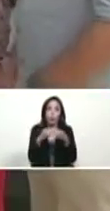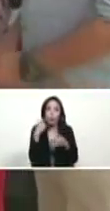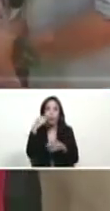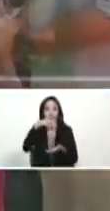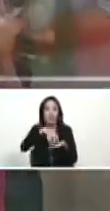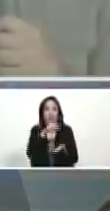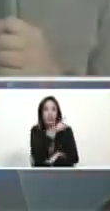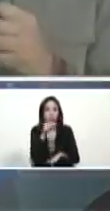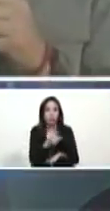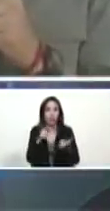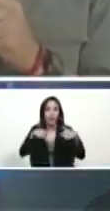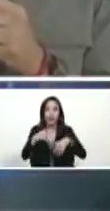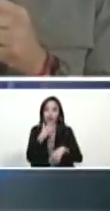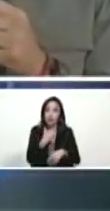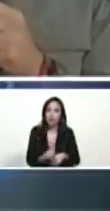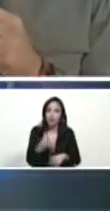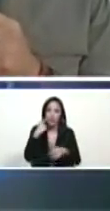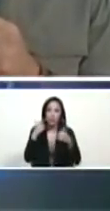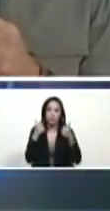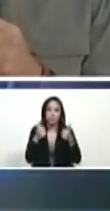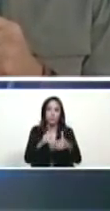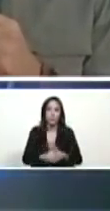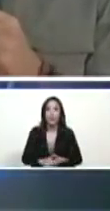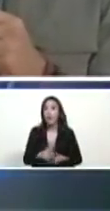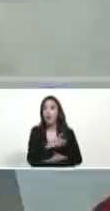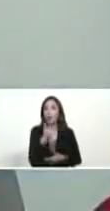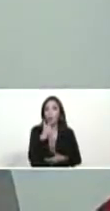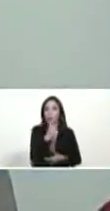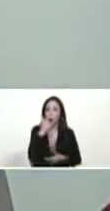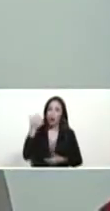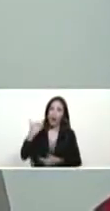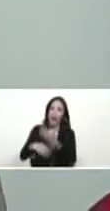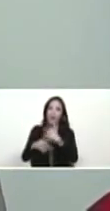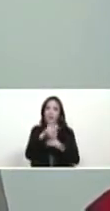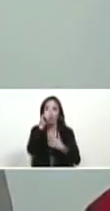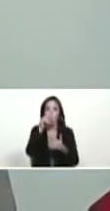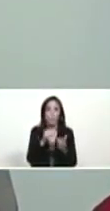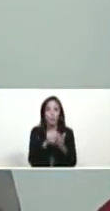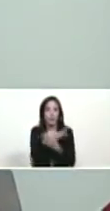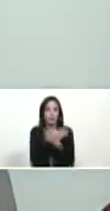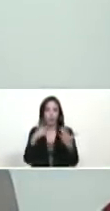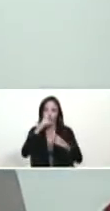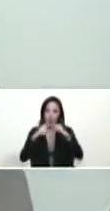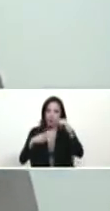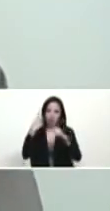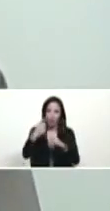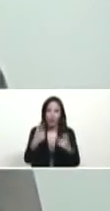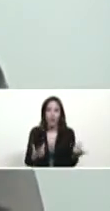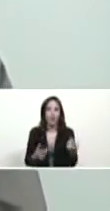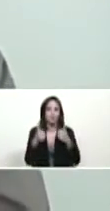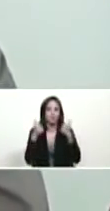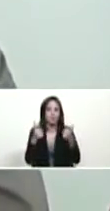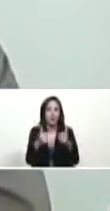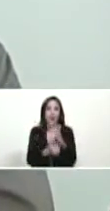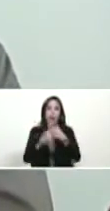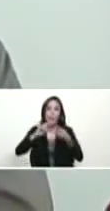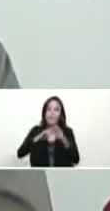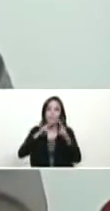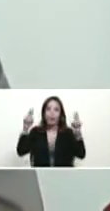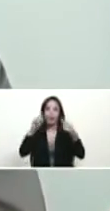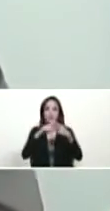los zulianas, en estas Navidades, y decretamos, como usted lo ha dicho, el año 2019 será el año primero de la paz y